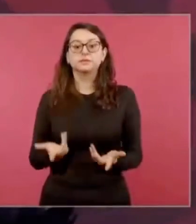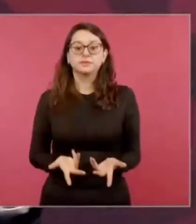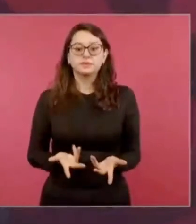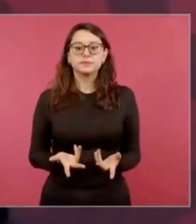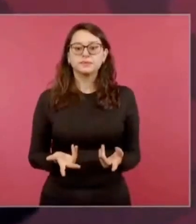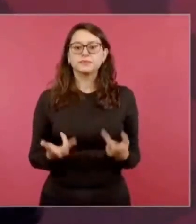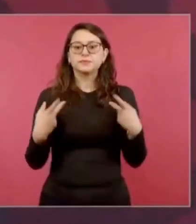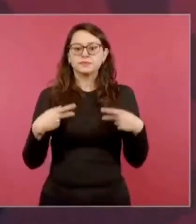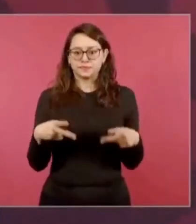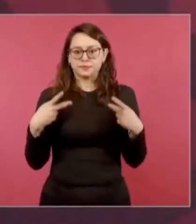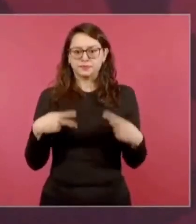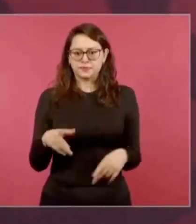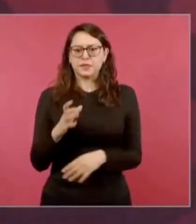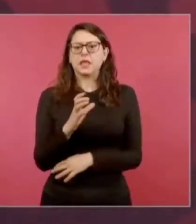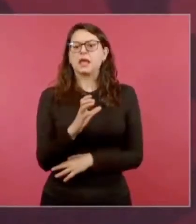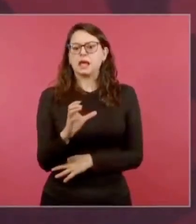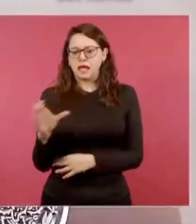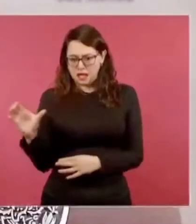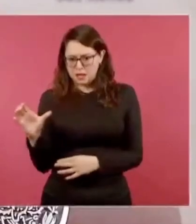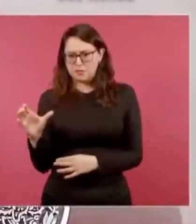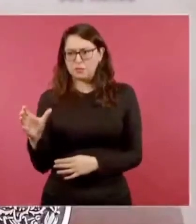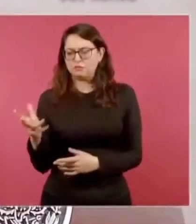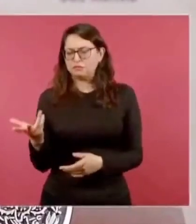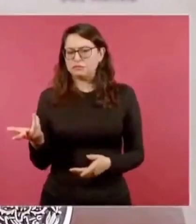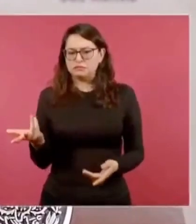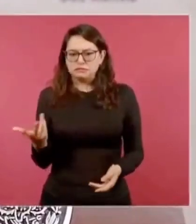opciones alternativas,